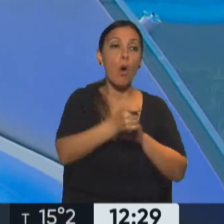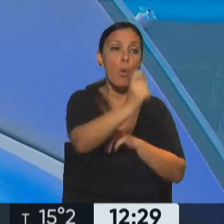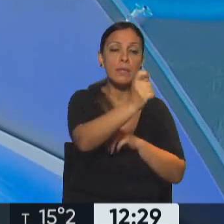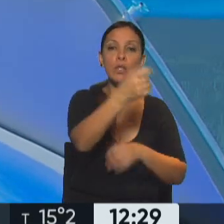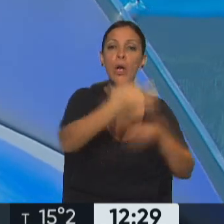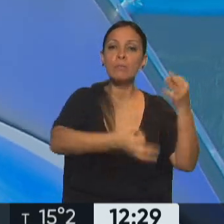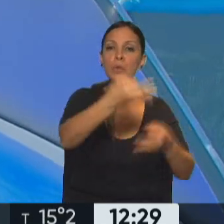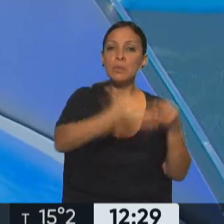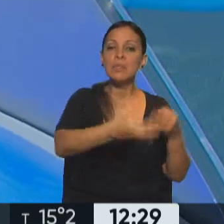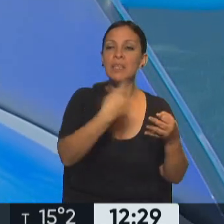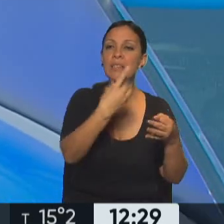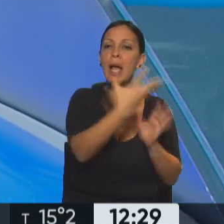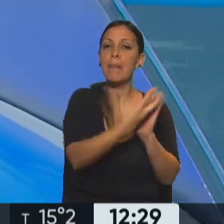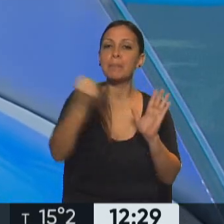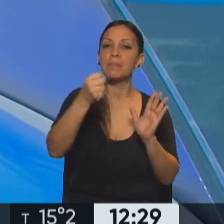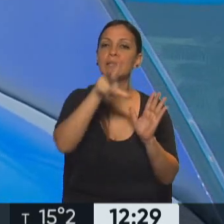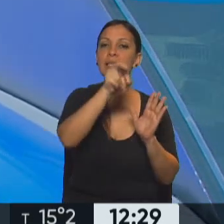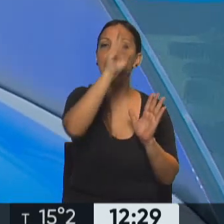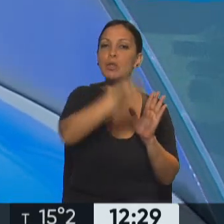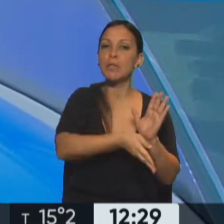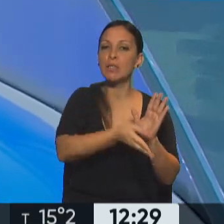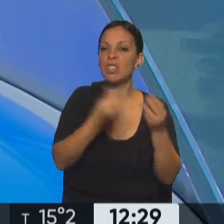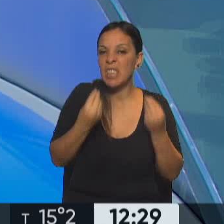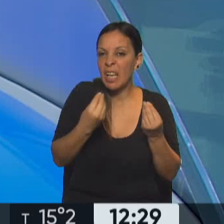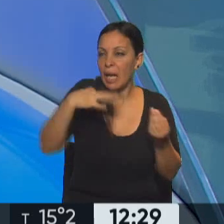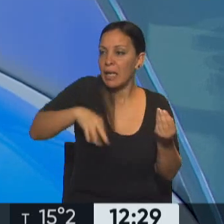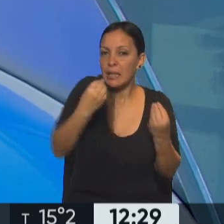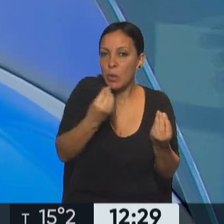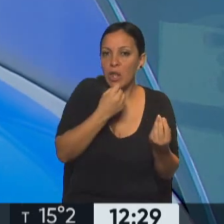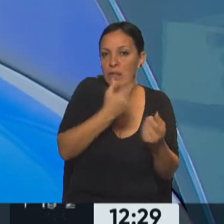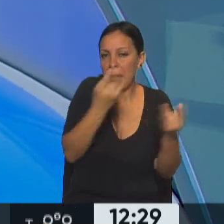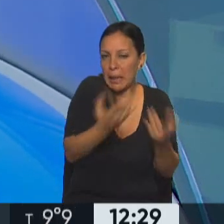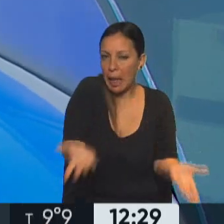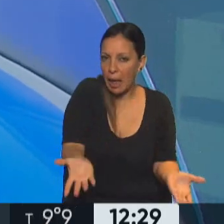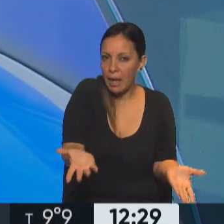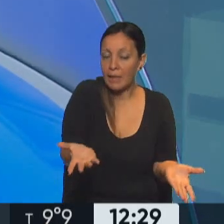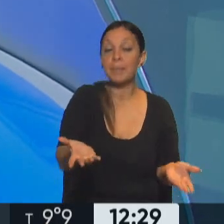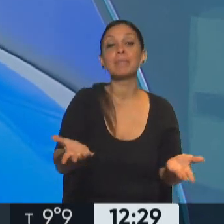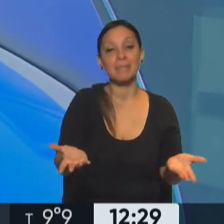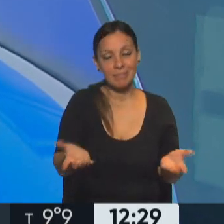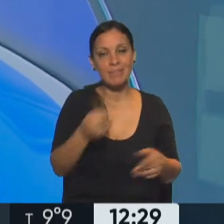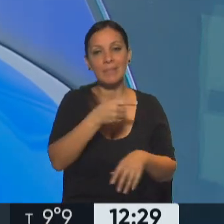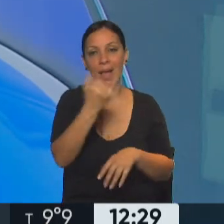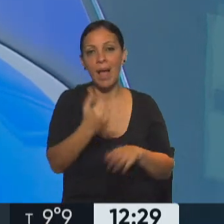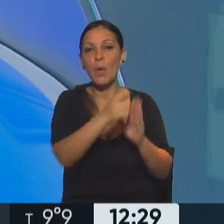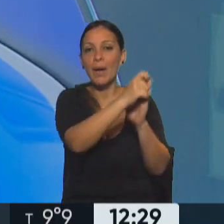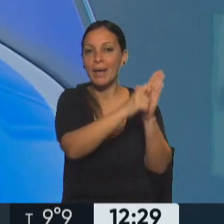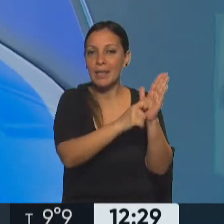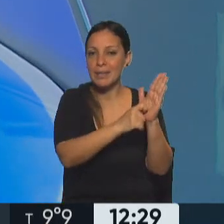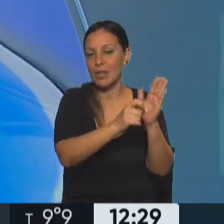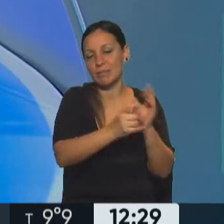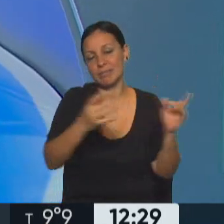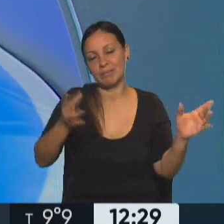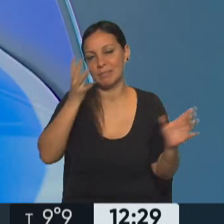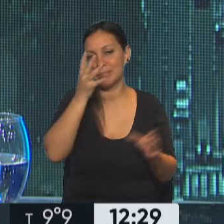te tienen que embargar el 30% del sueldo. ¿Qué sueldo te van a embargar si no lo tenés? Por supuesto, ahí hay un subregistro alevoso.